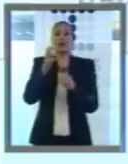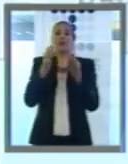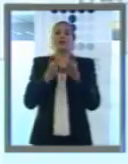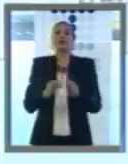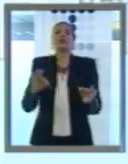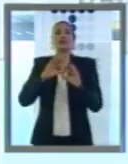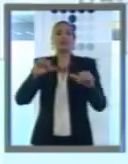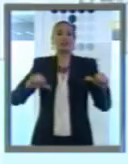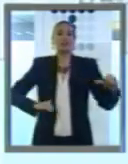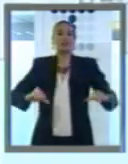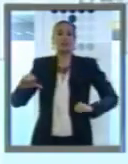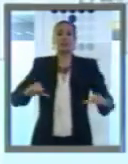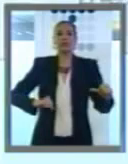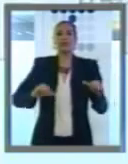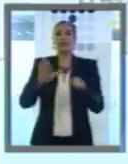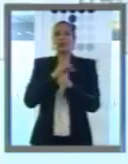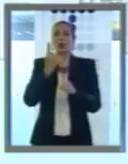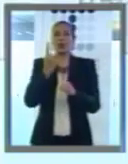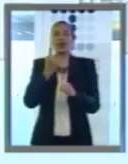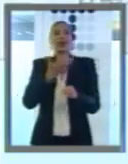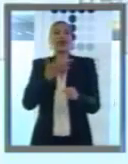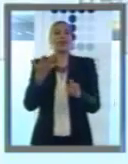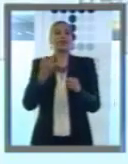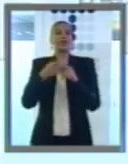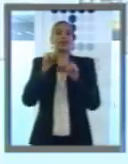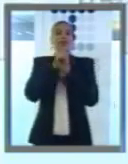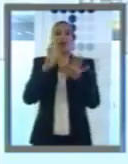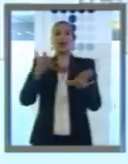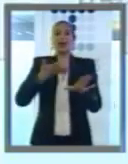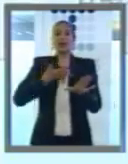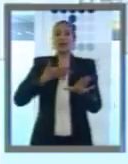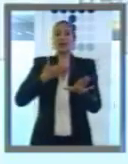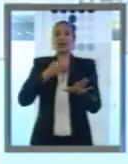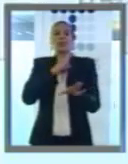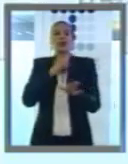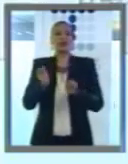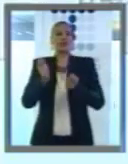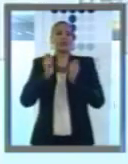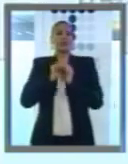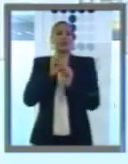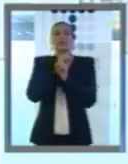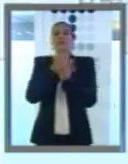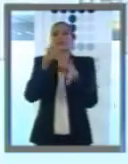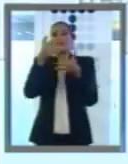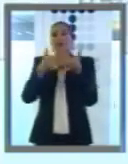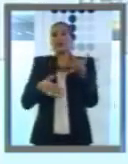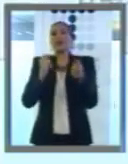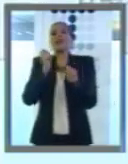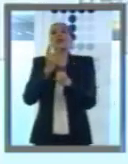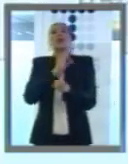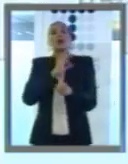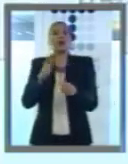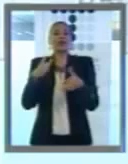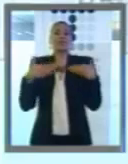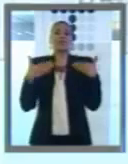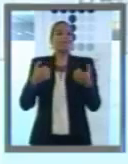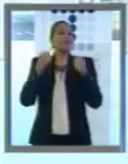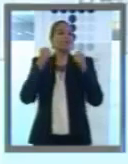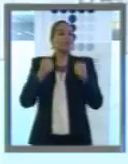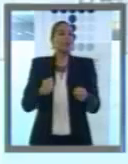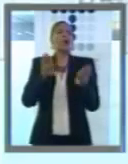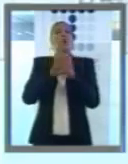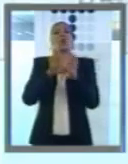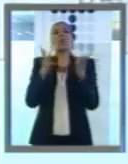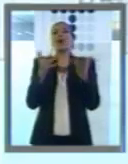una entidad fundamental porque es la que se genera información, la que nos da datos estadísticos confiables de cómo está la